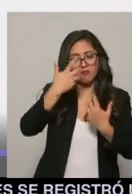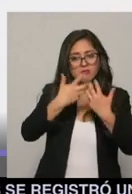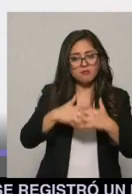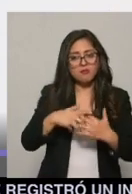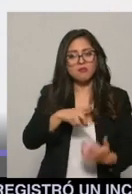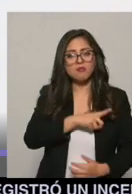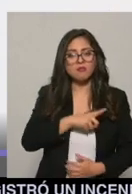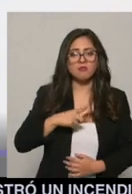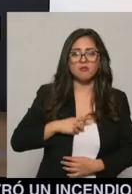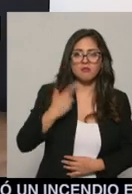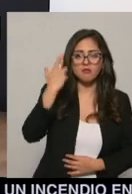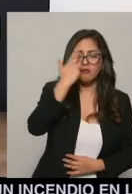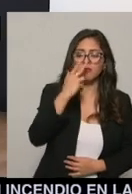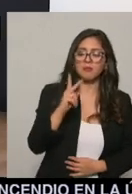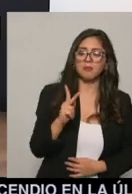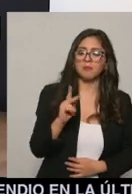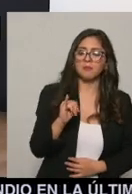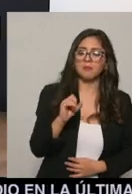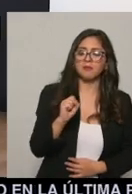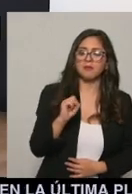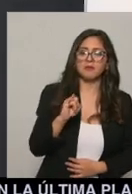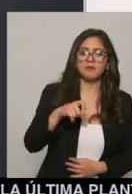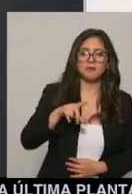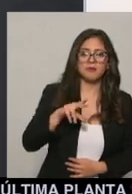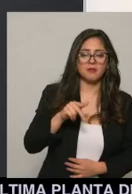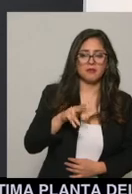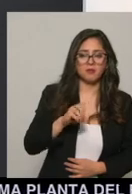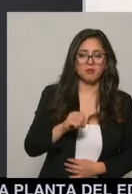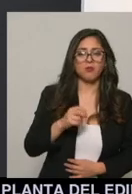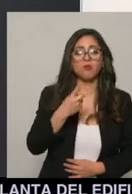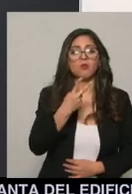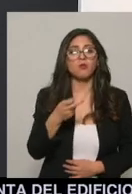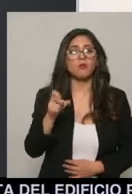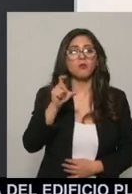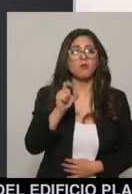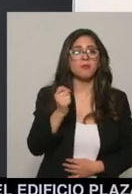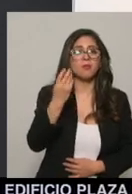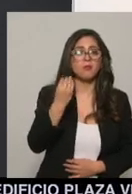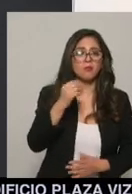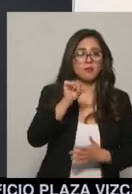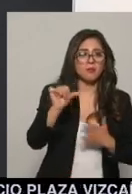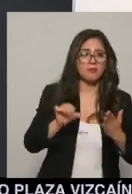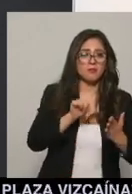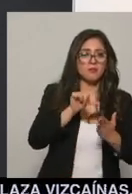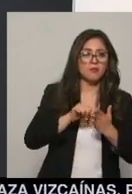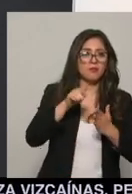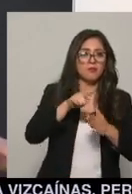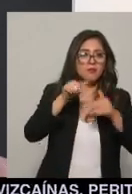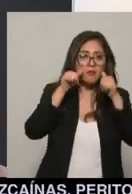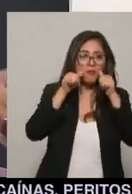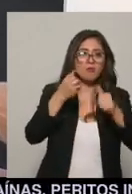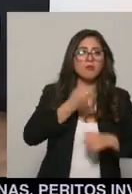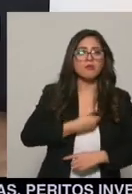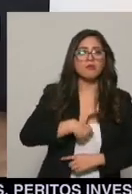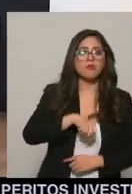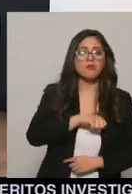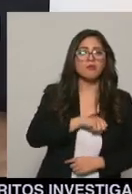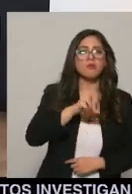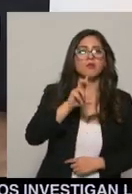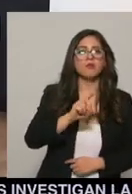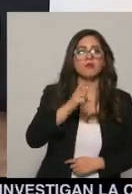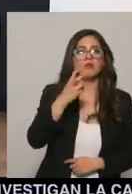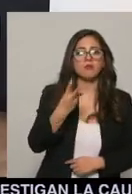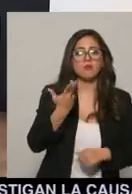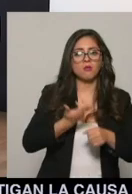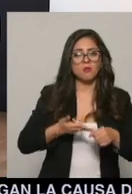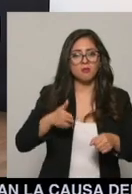vista psiquiátrico. Muchísimas gracias, doctor. 229 centros de atención de salud y 33 hospitales. Muy buen viernes.